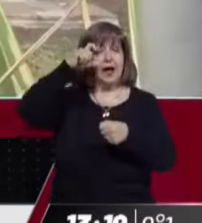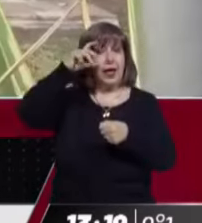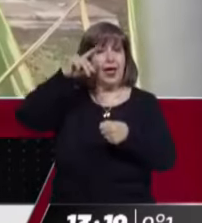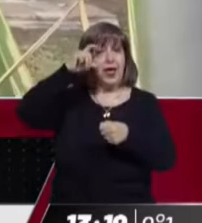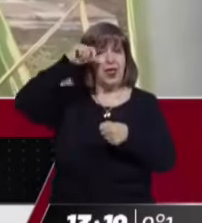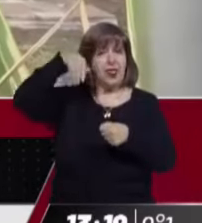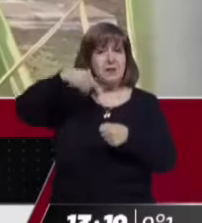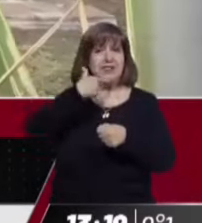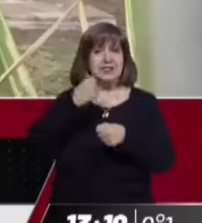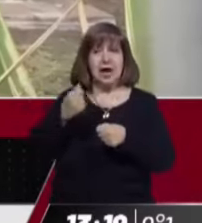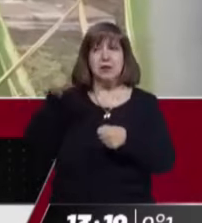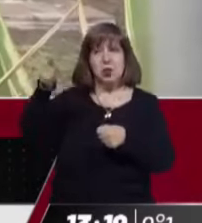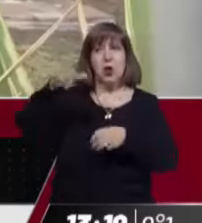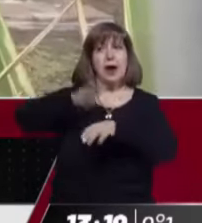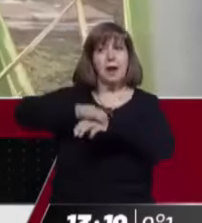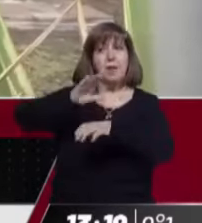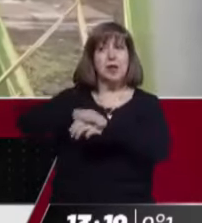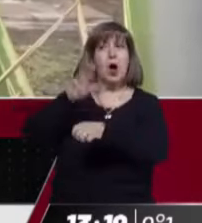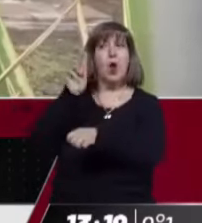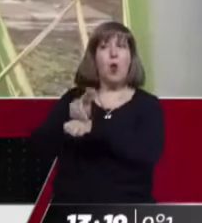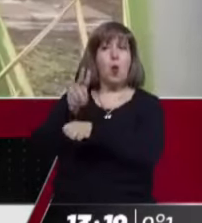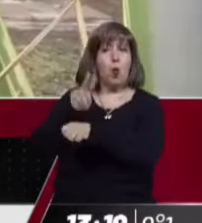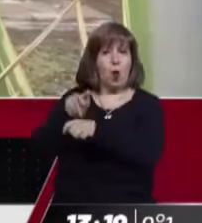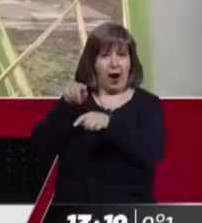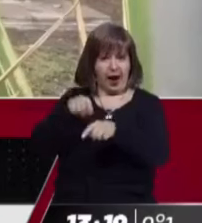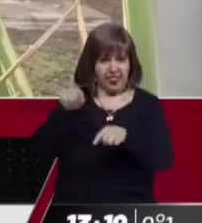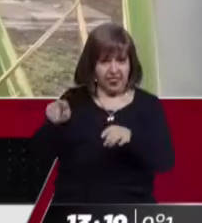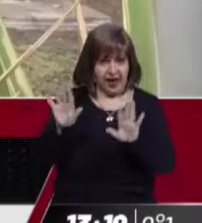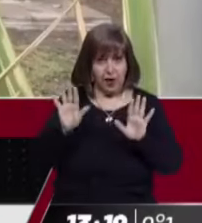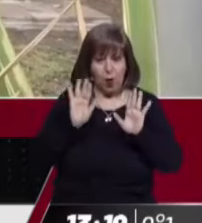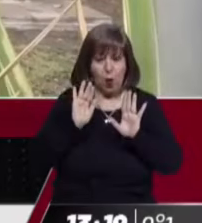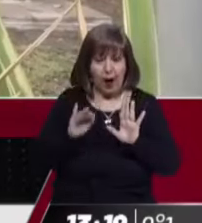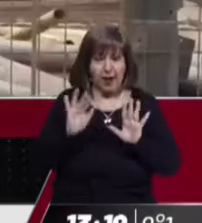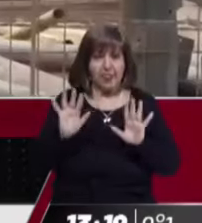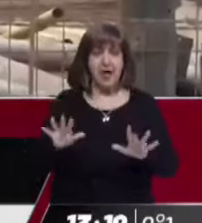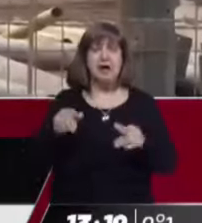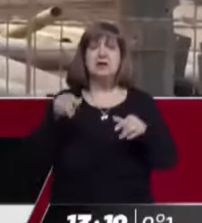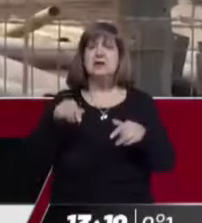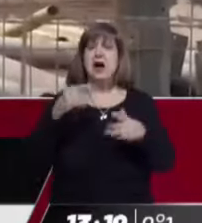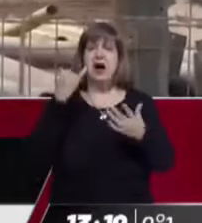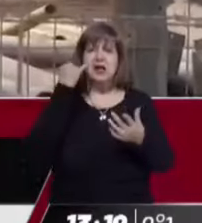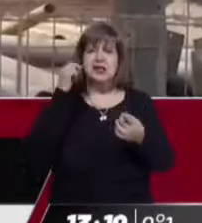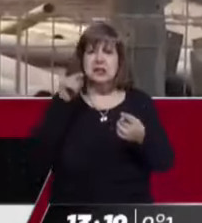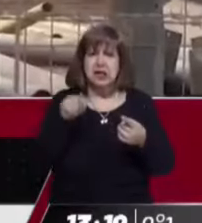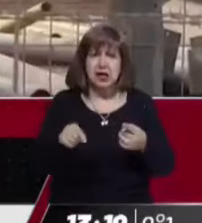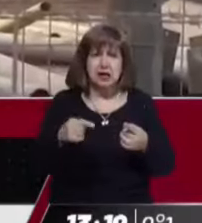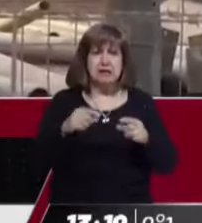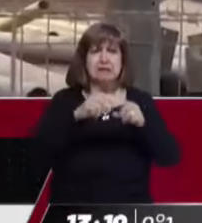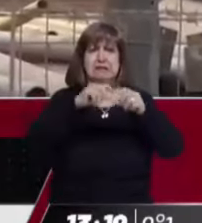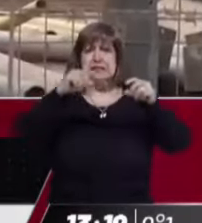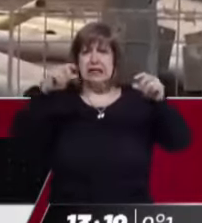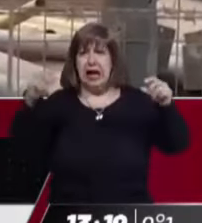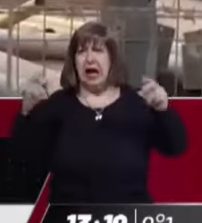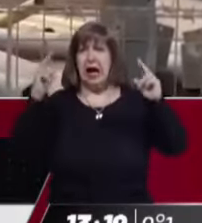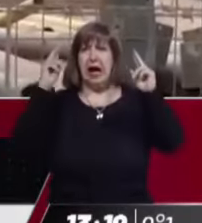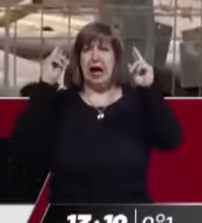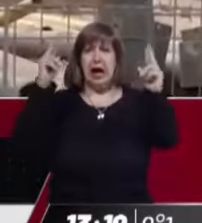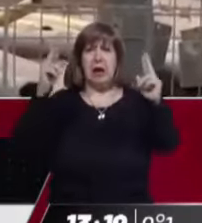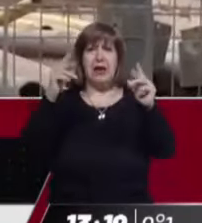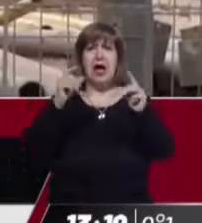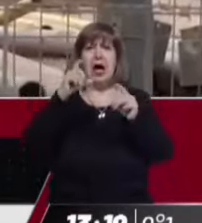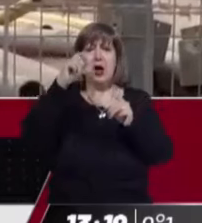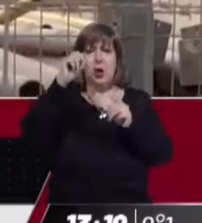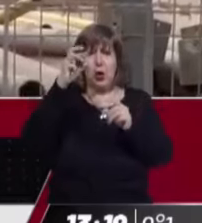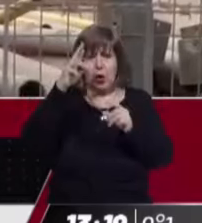encontraron en este lugar cables de acometidas puesta a tierra antenas de transformadores cables de alta tensión desnudos de